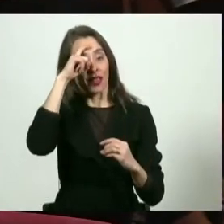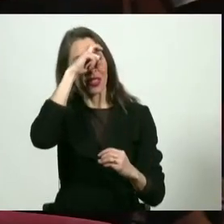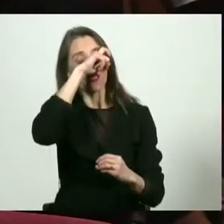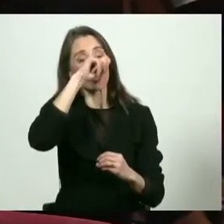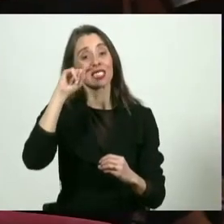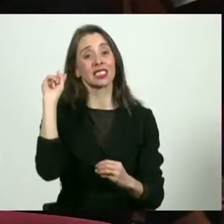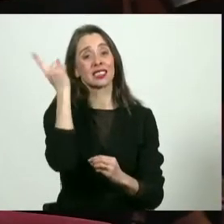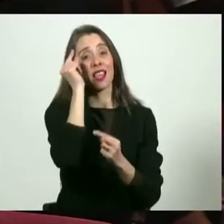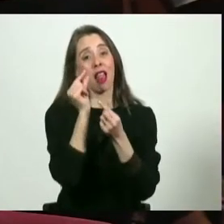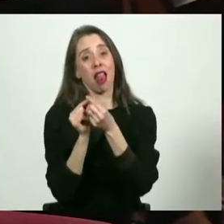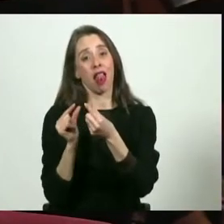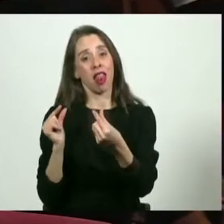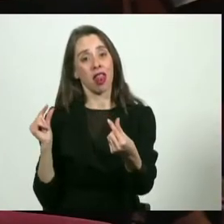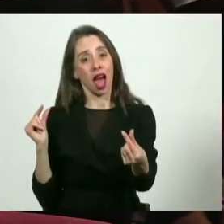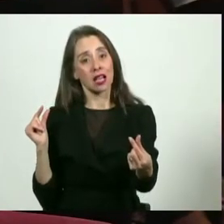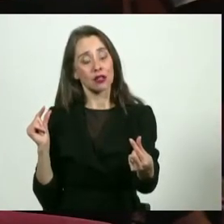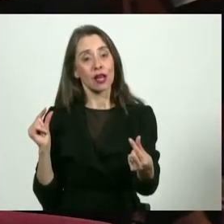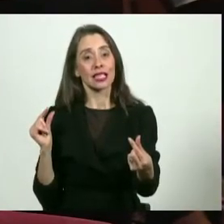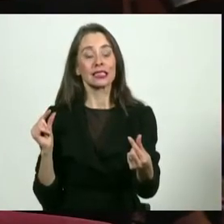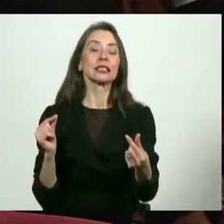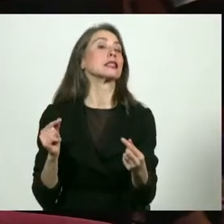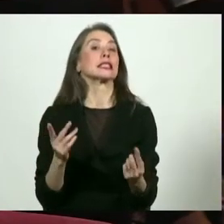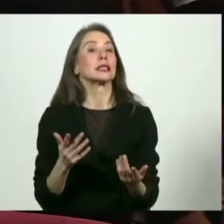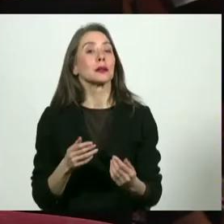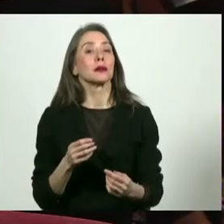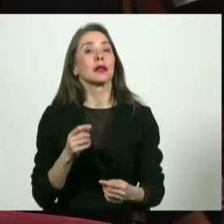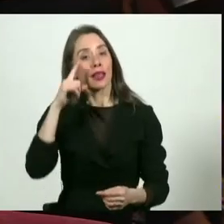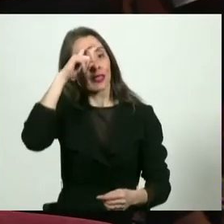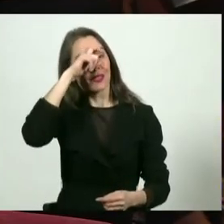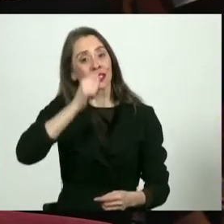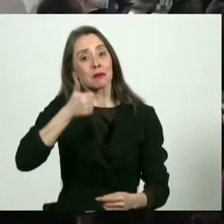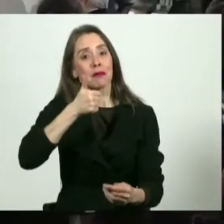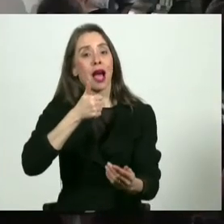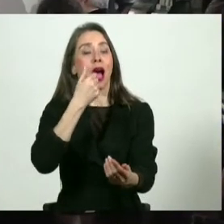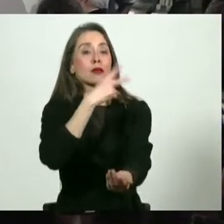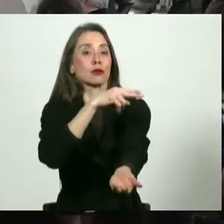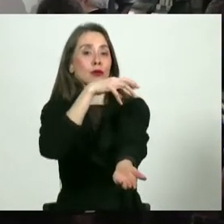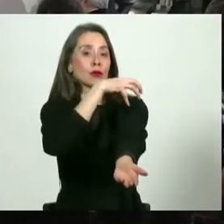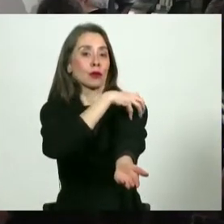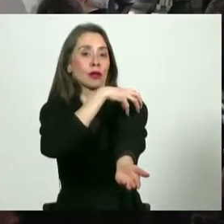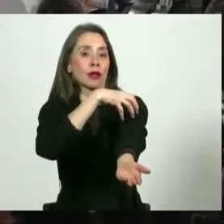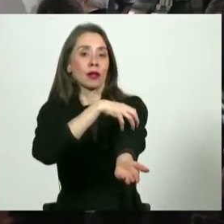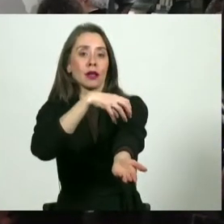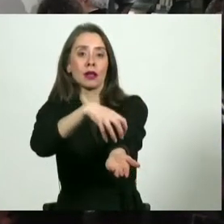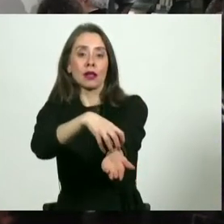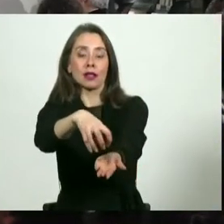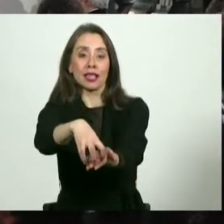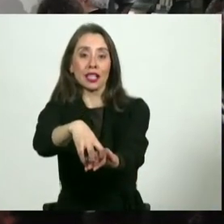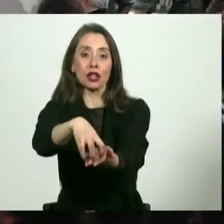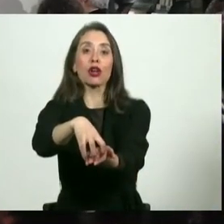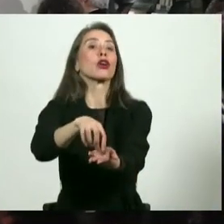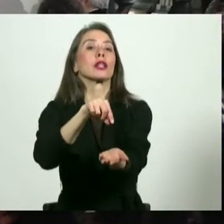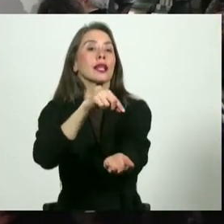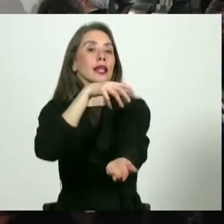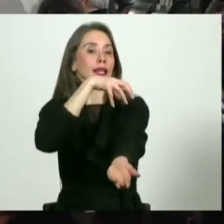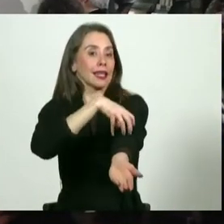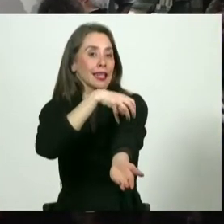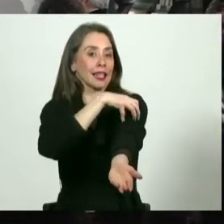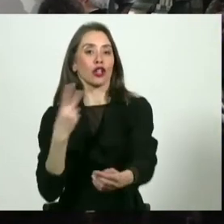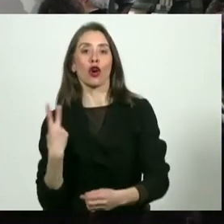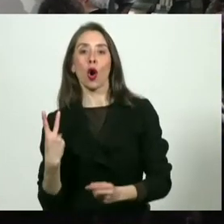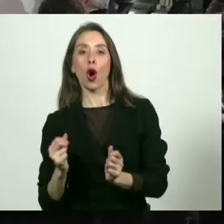nivel nacional, tiene particularidades de complejidad en las regiones. Nosotros tenemos una, bueno, compartimos la región con el